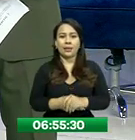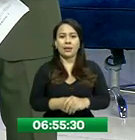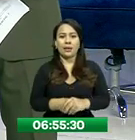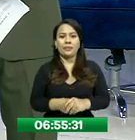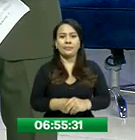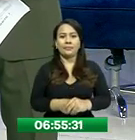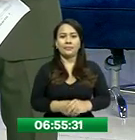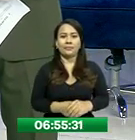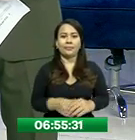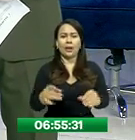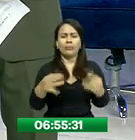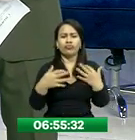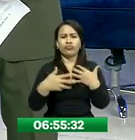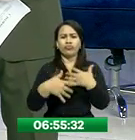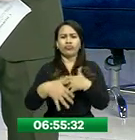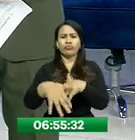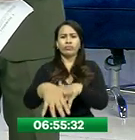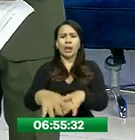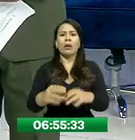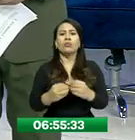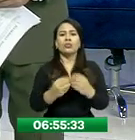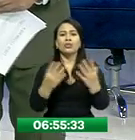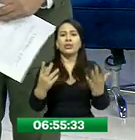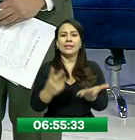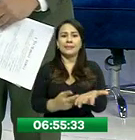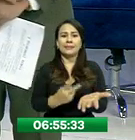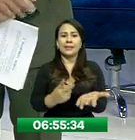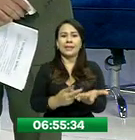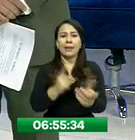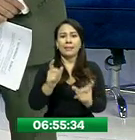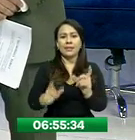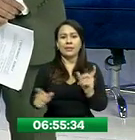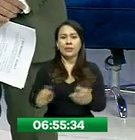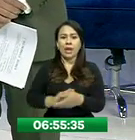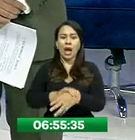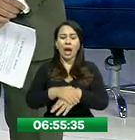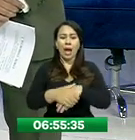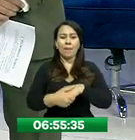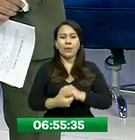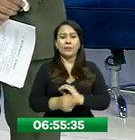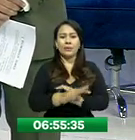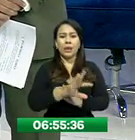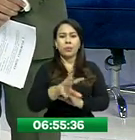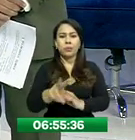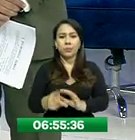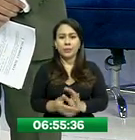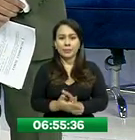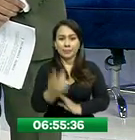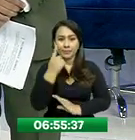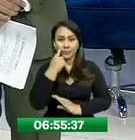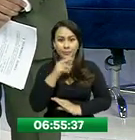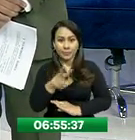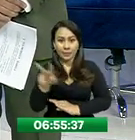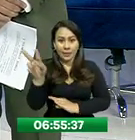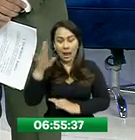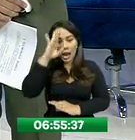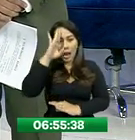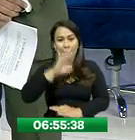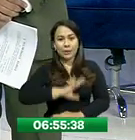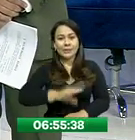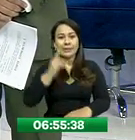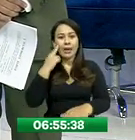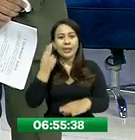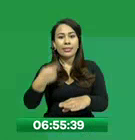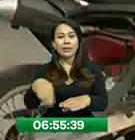esta posible aglomeración de personas muchas veces es aprovechada por los malhechores. En vista de aquello, la Policía